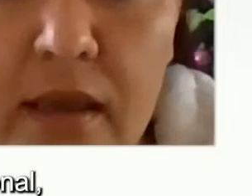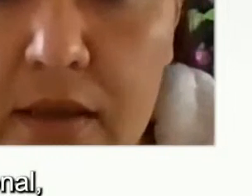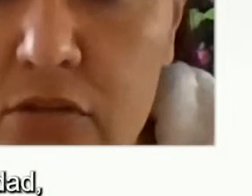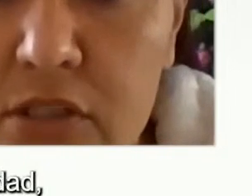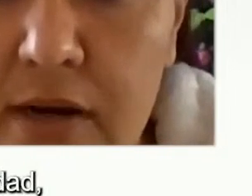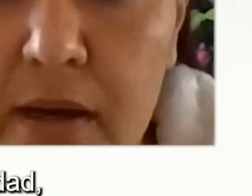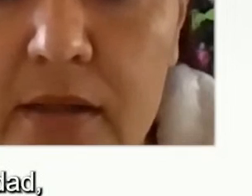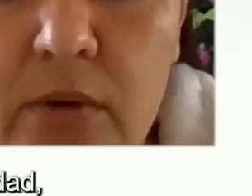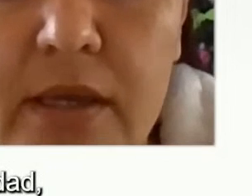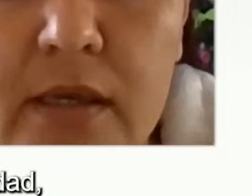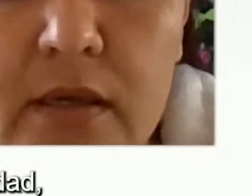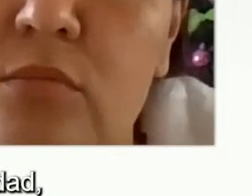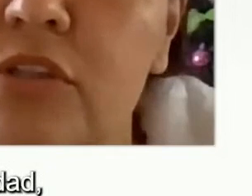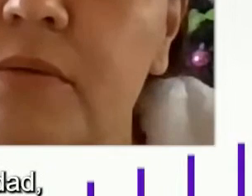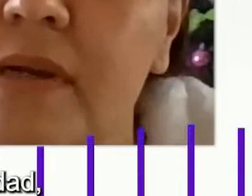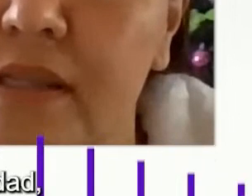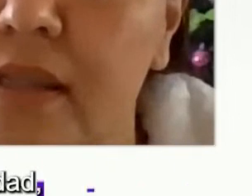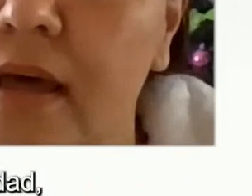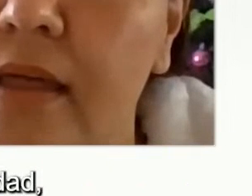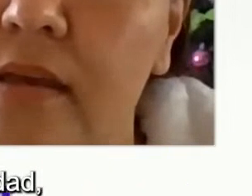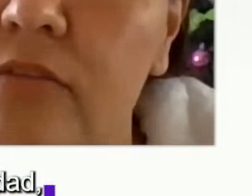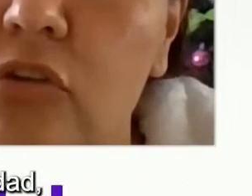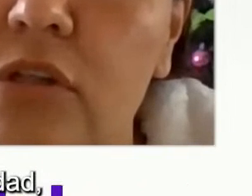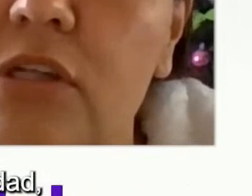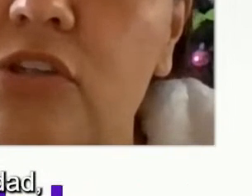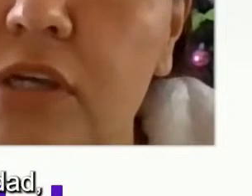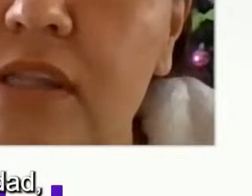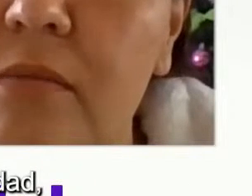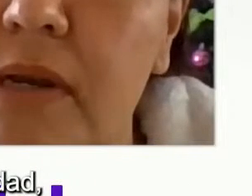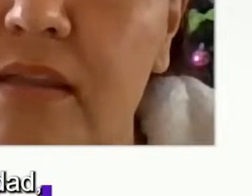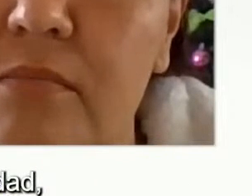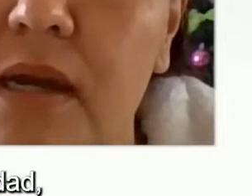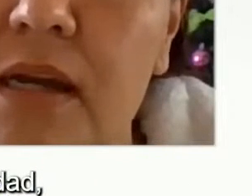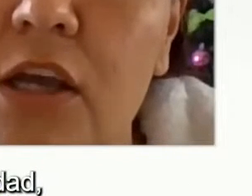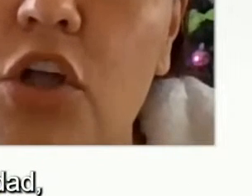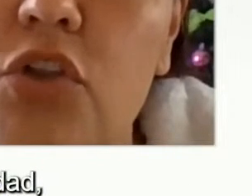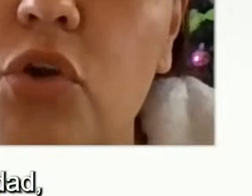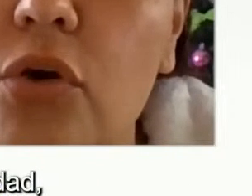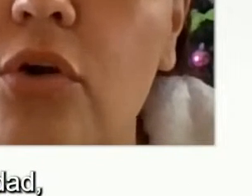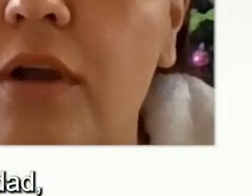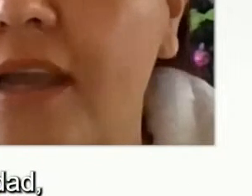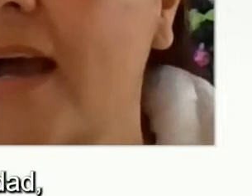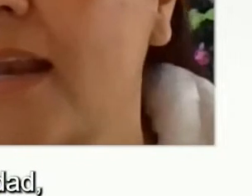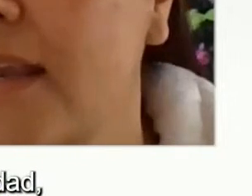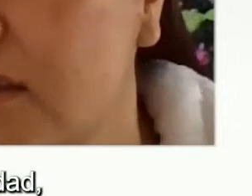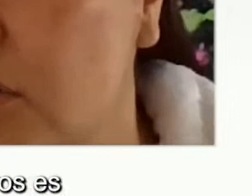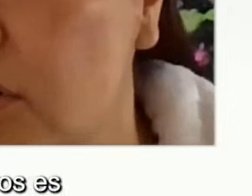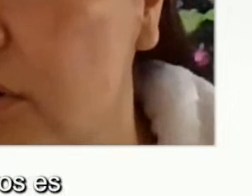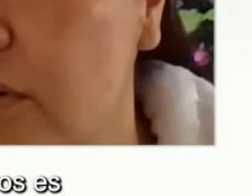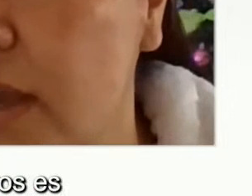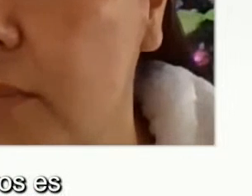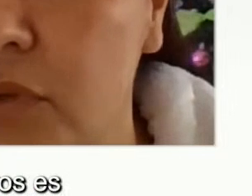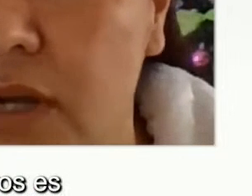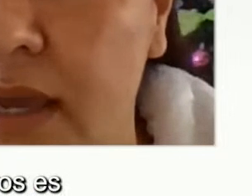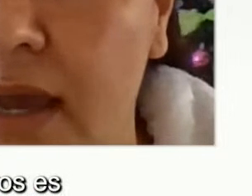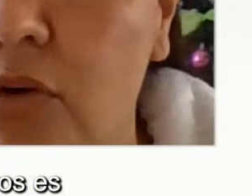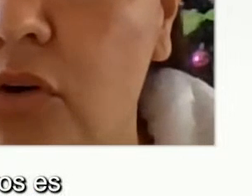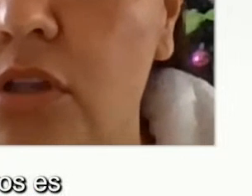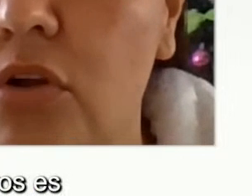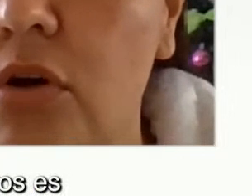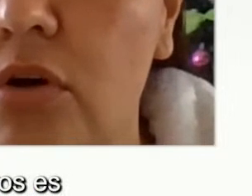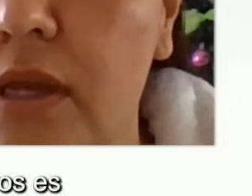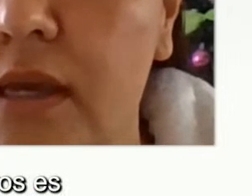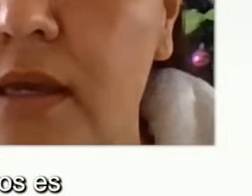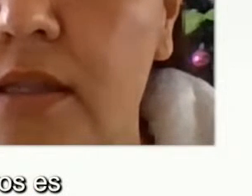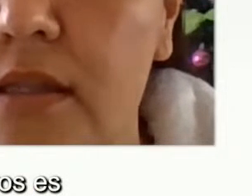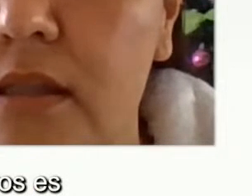de 20 años trabajando ahí. Para mí somos diversidad. Entonces yo quise plasmar todo lo que en Jalisco hemos creado